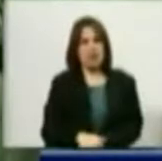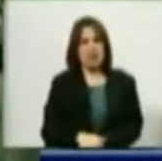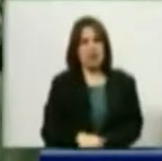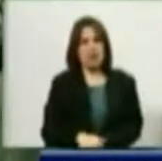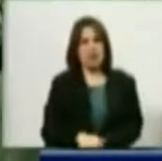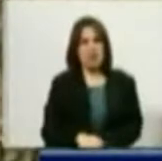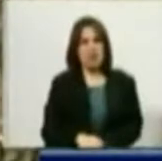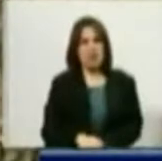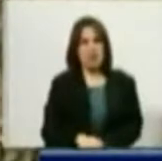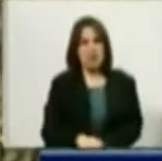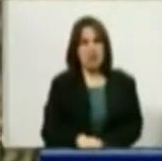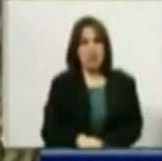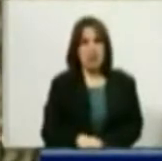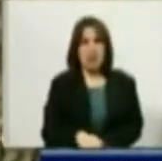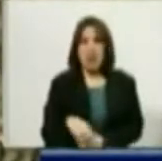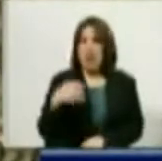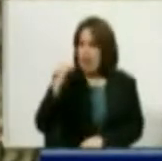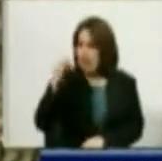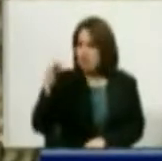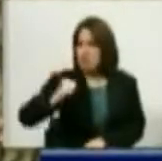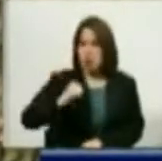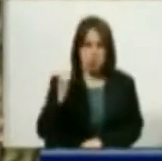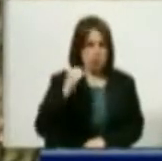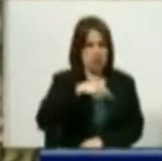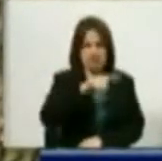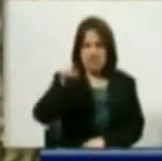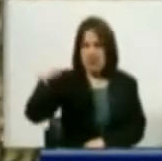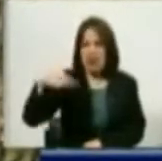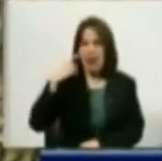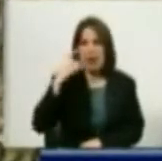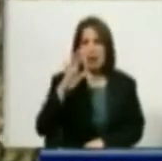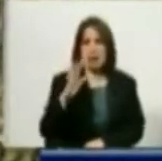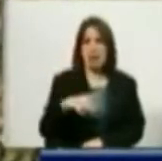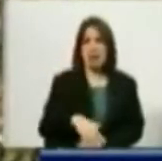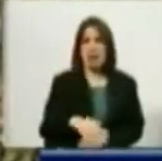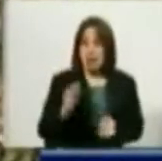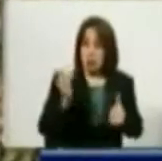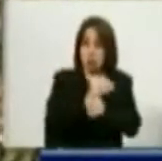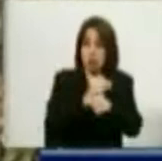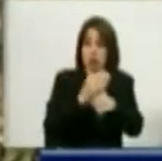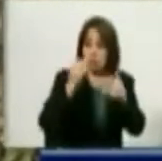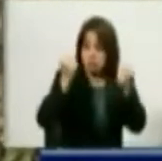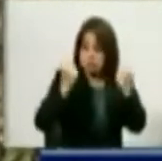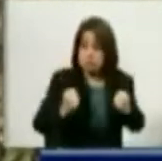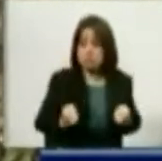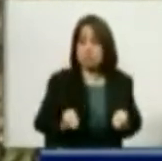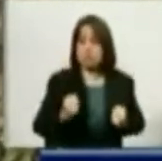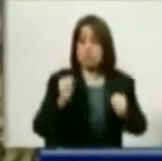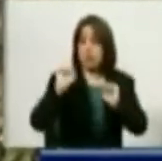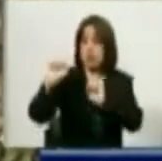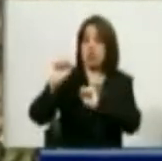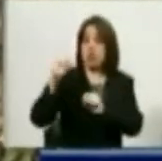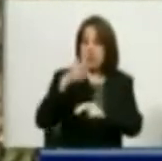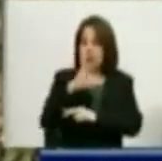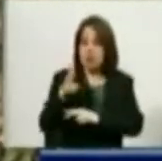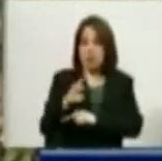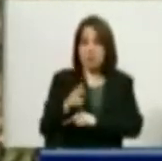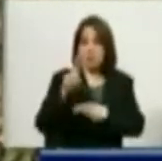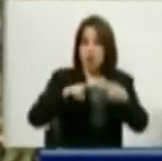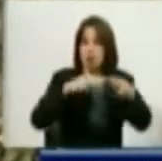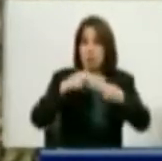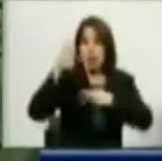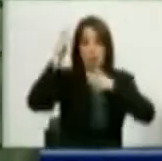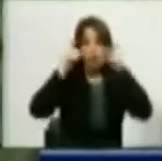Ajá pero yo creo que uno había unos policías por ahí habían una policía militar y conseguimos la vaina nos pusimos nuestro chaleco numeral